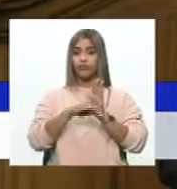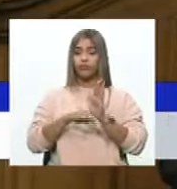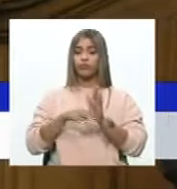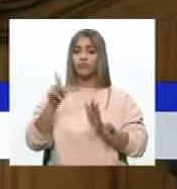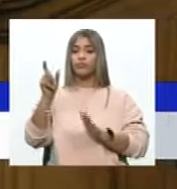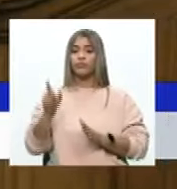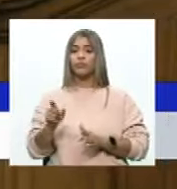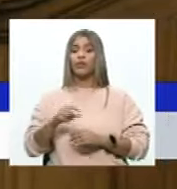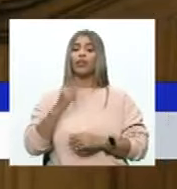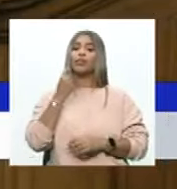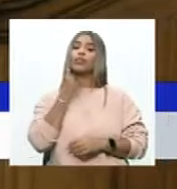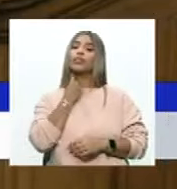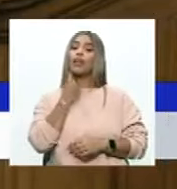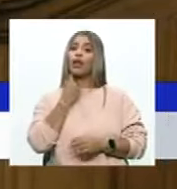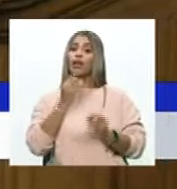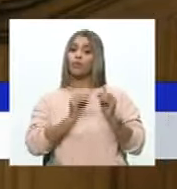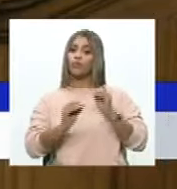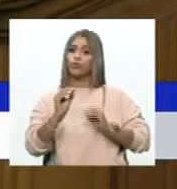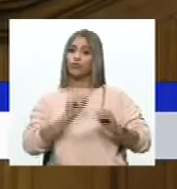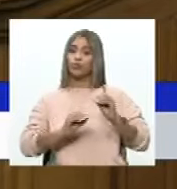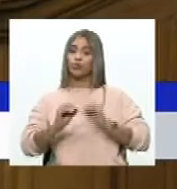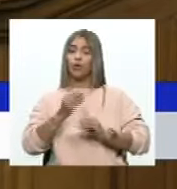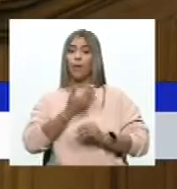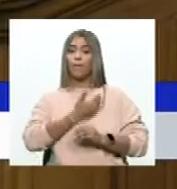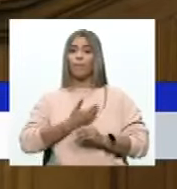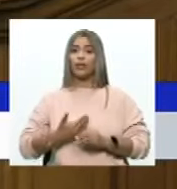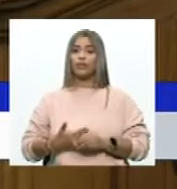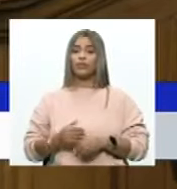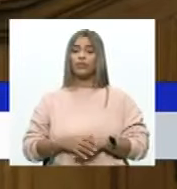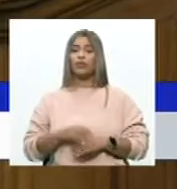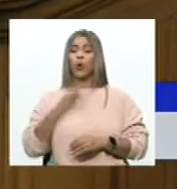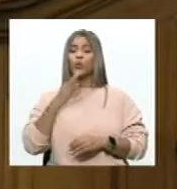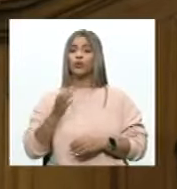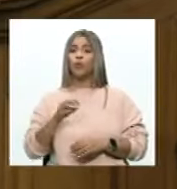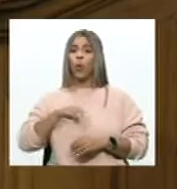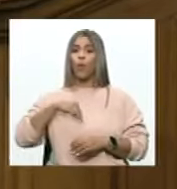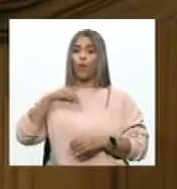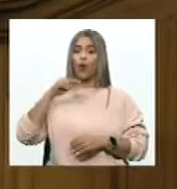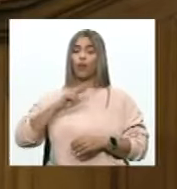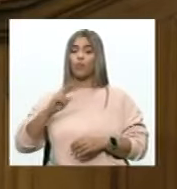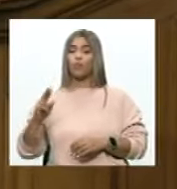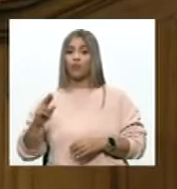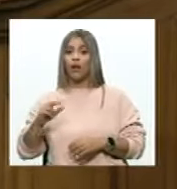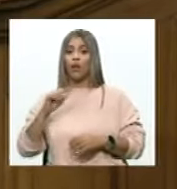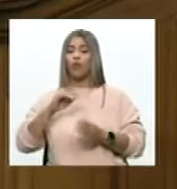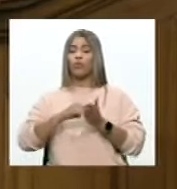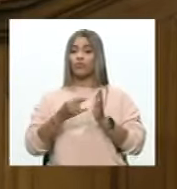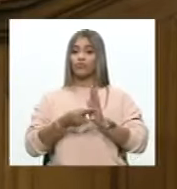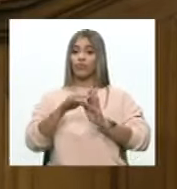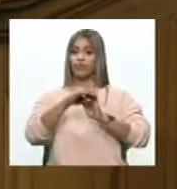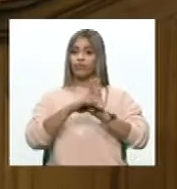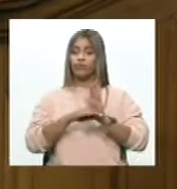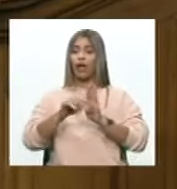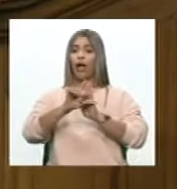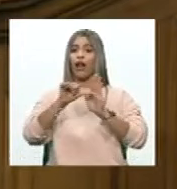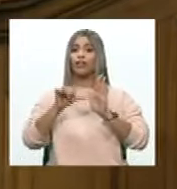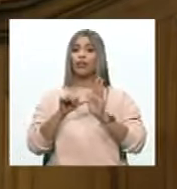ciudadano Tarek William Saab, presidente del Consejo Moral Republicano. De acuerdo a lo consagrado en el